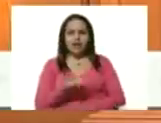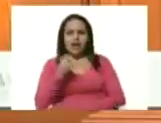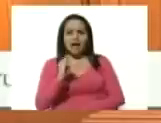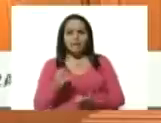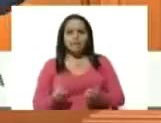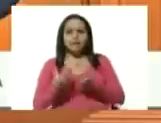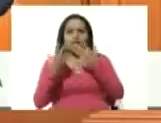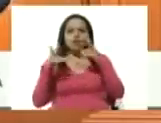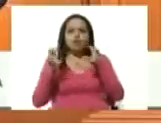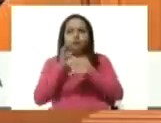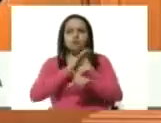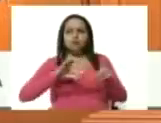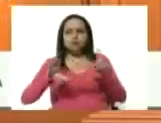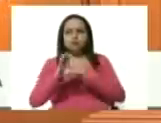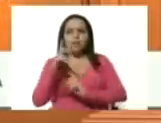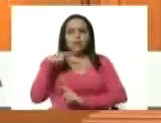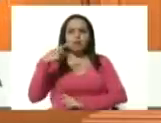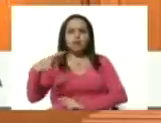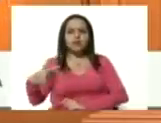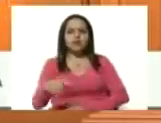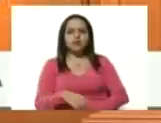nueva cultura política